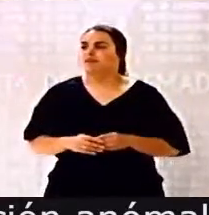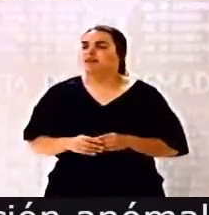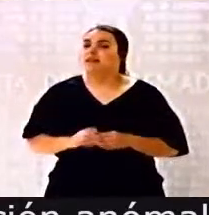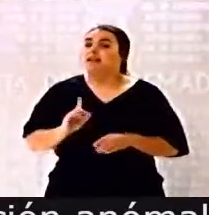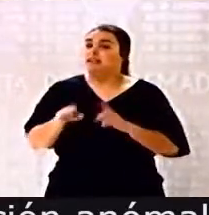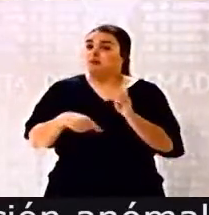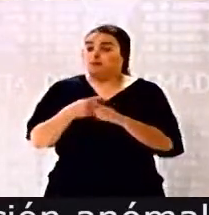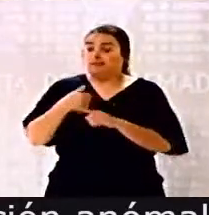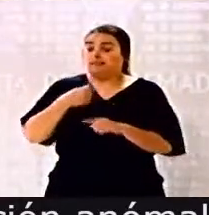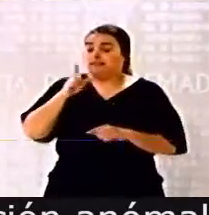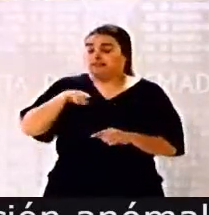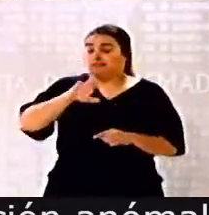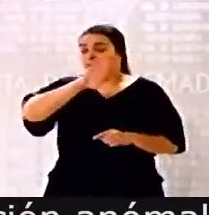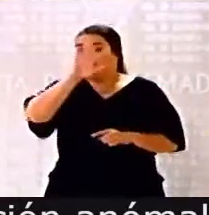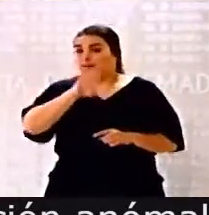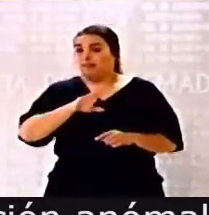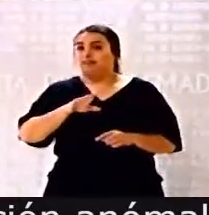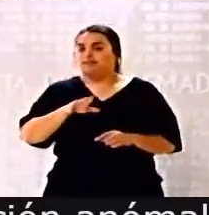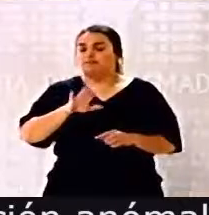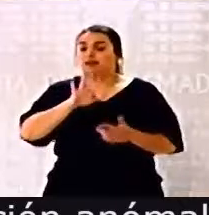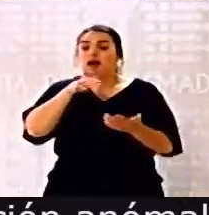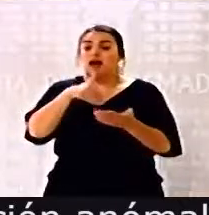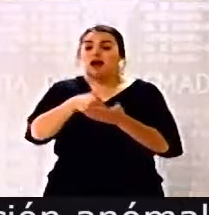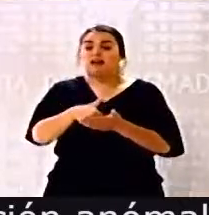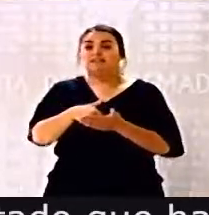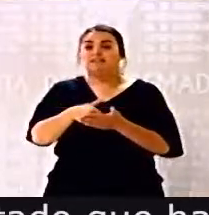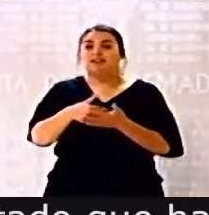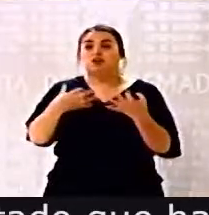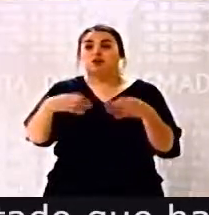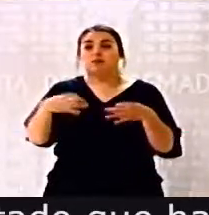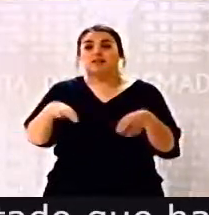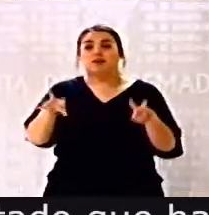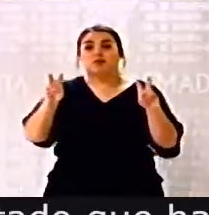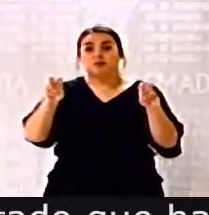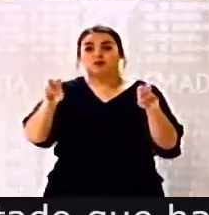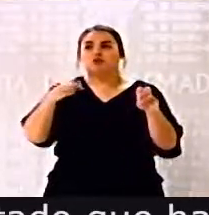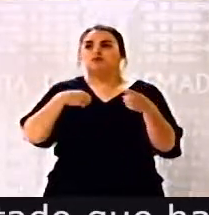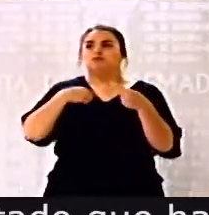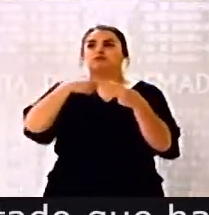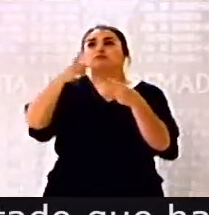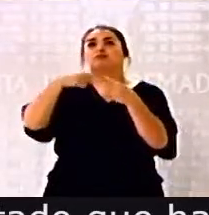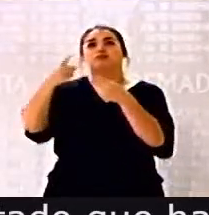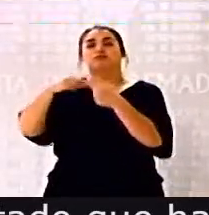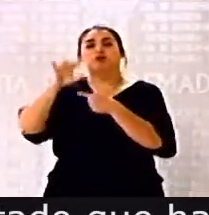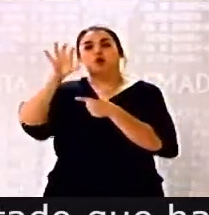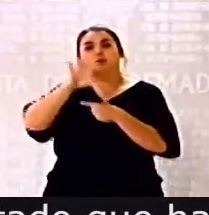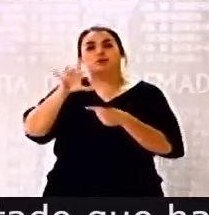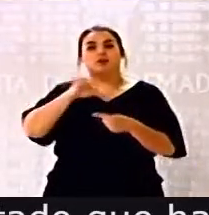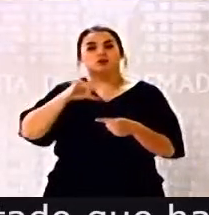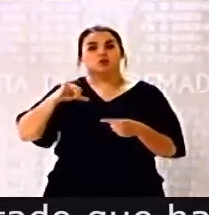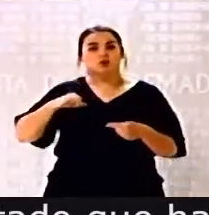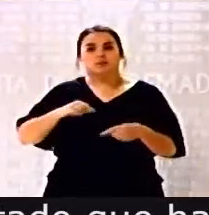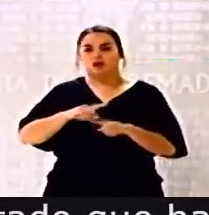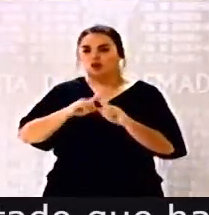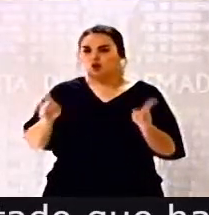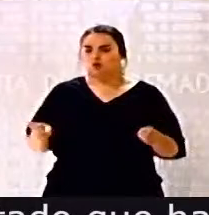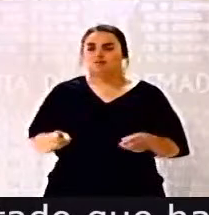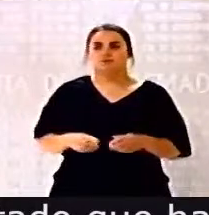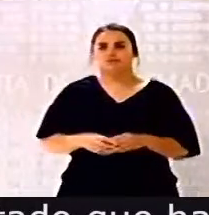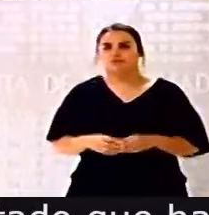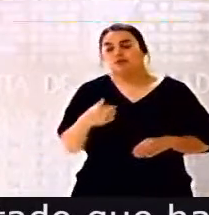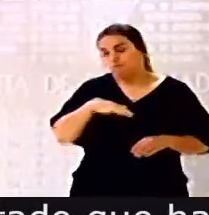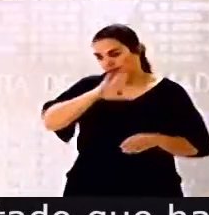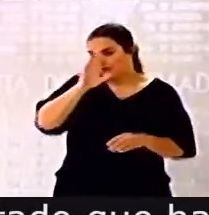parece acertado que hasta la nueva normalidad no nos desplacemos entre las distintas comunidades autónomas. Me